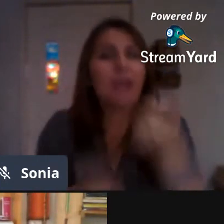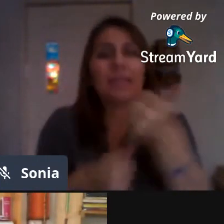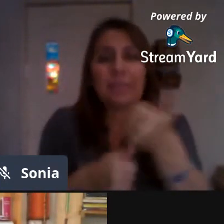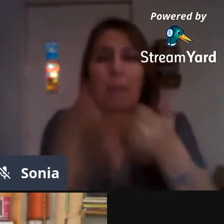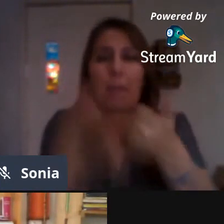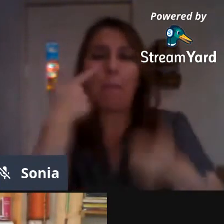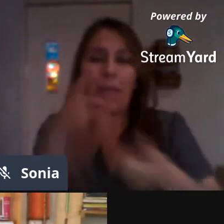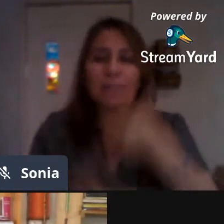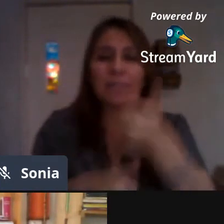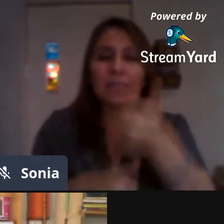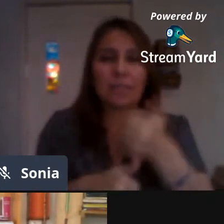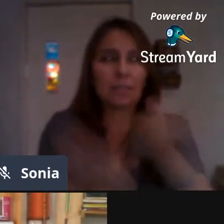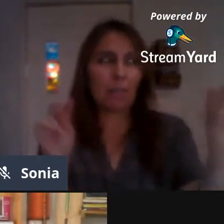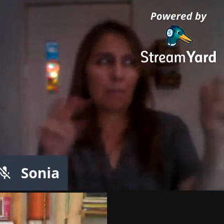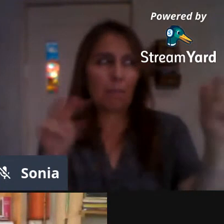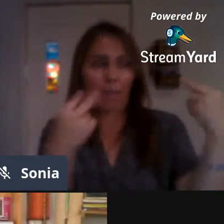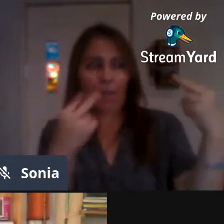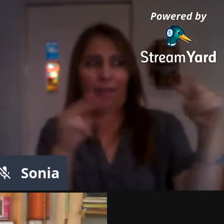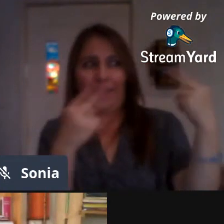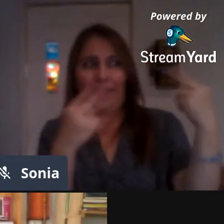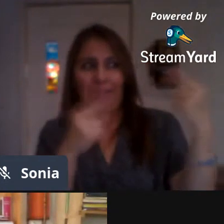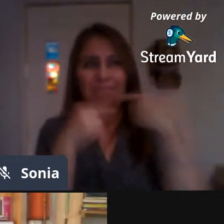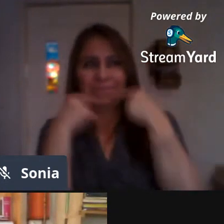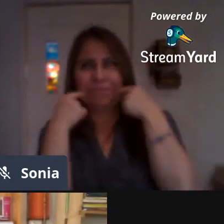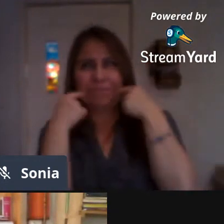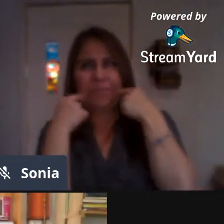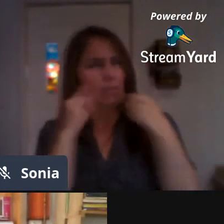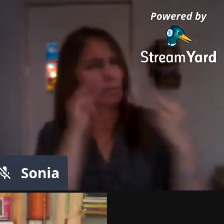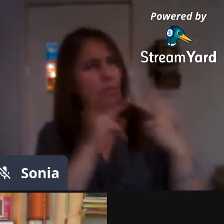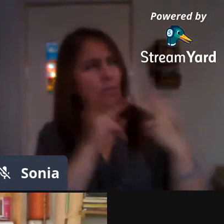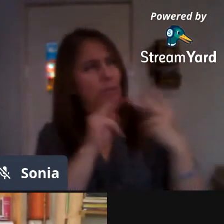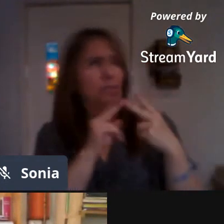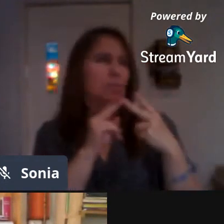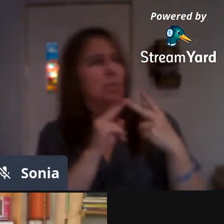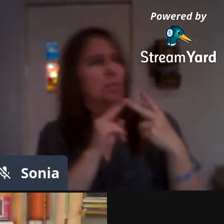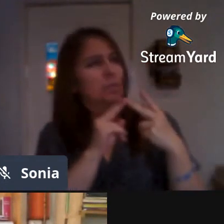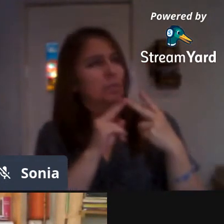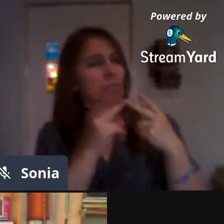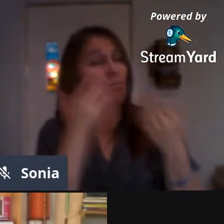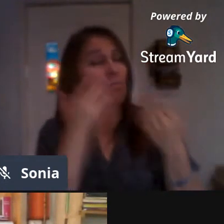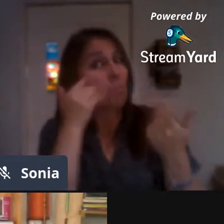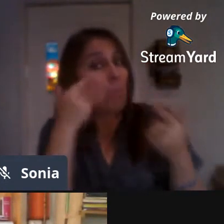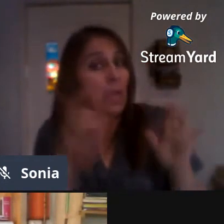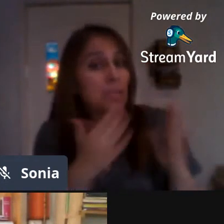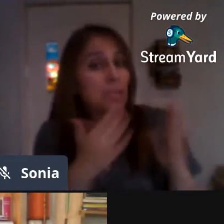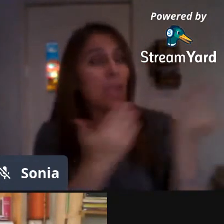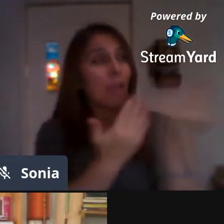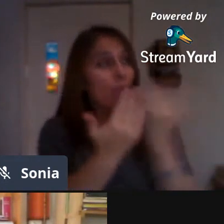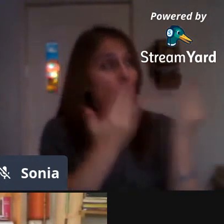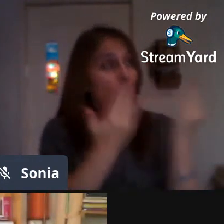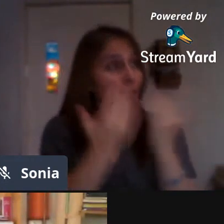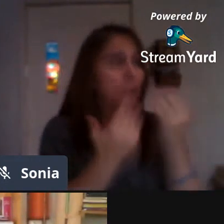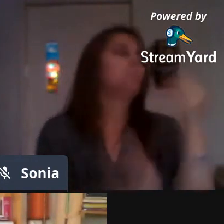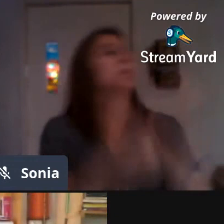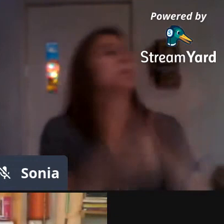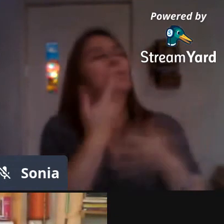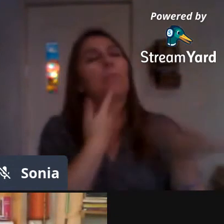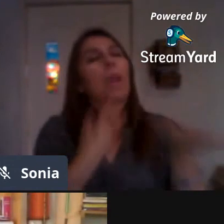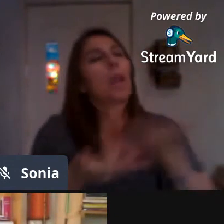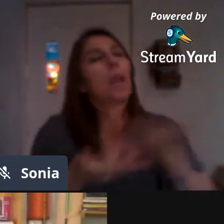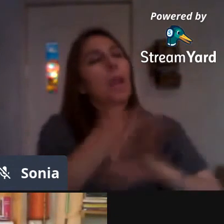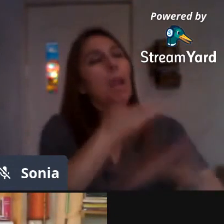sonríen nos conocemos sé que si por la confianza en que comenzamos a conversar ni idea de qué